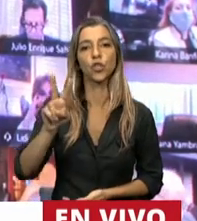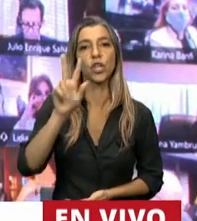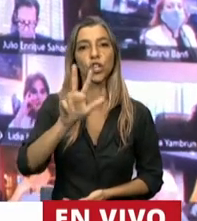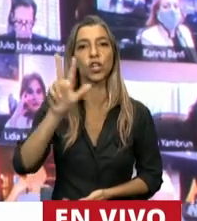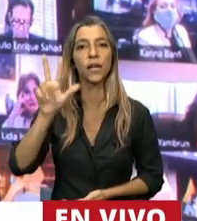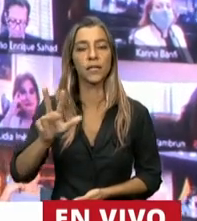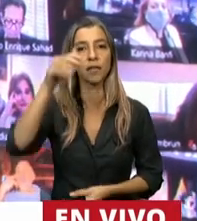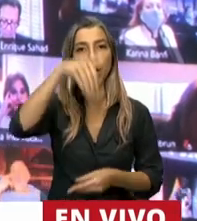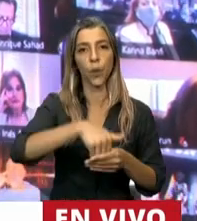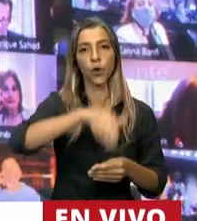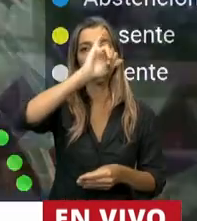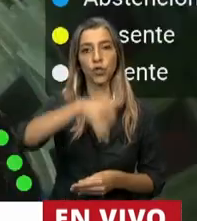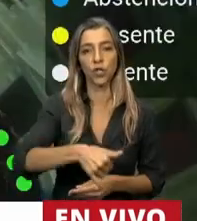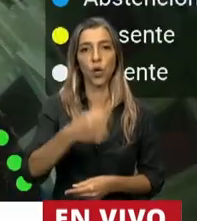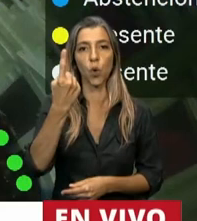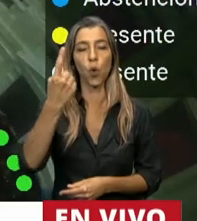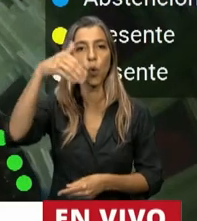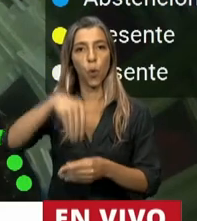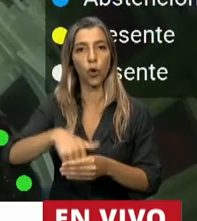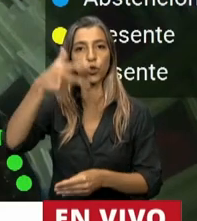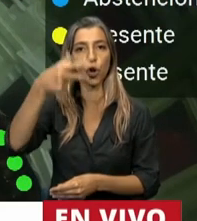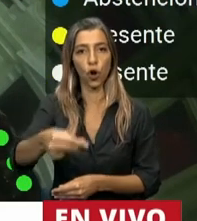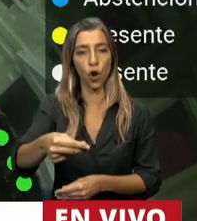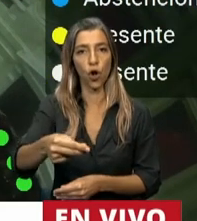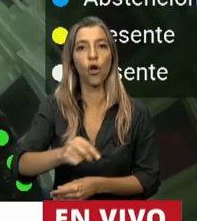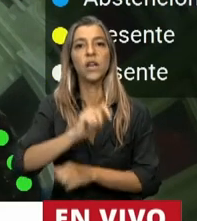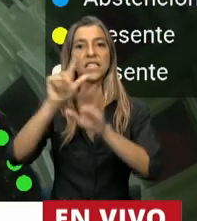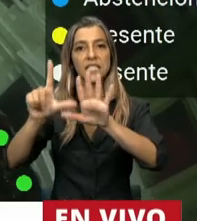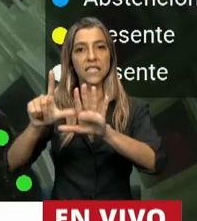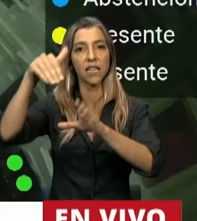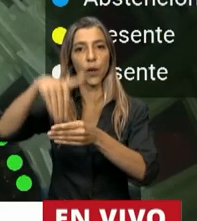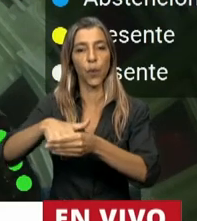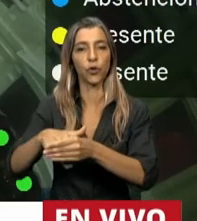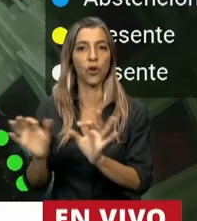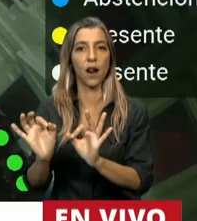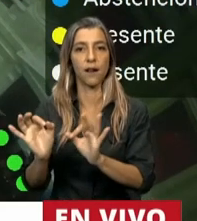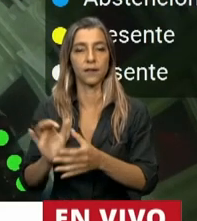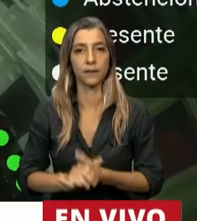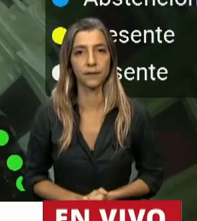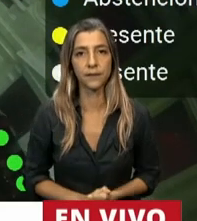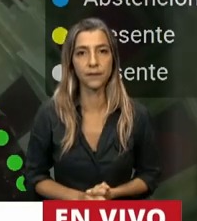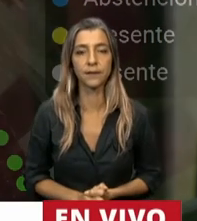...233 afirmativos, 1 negativo, 7 abstenciones.